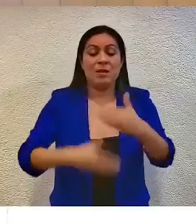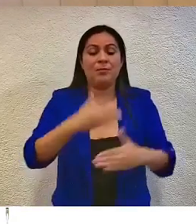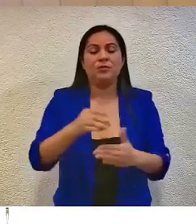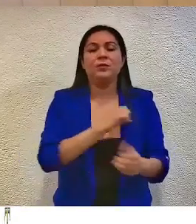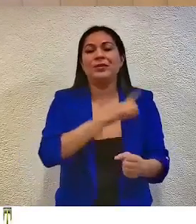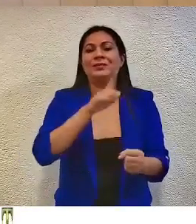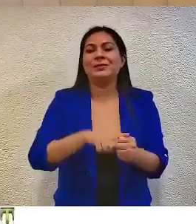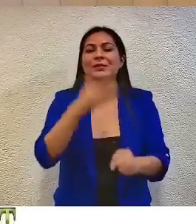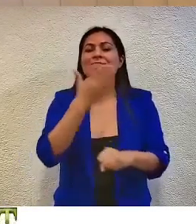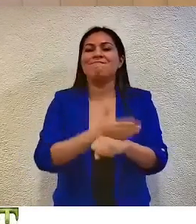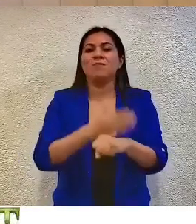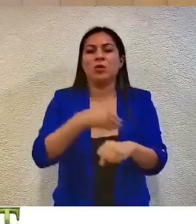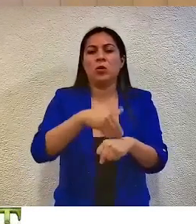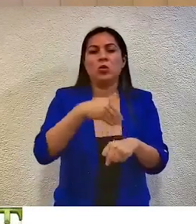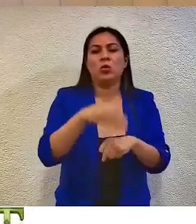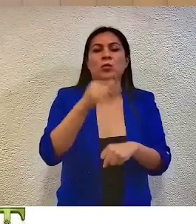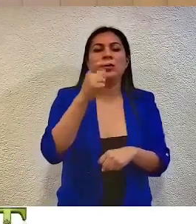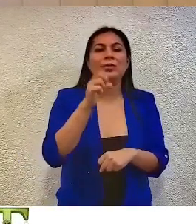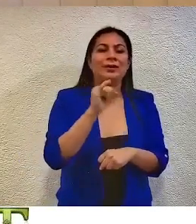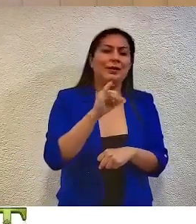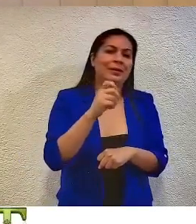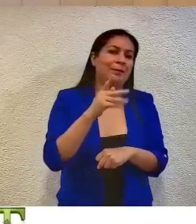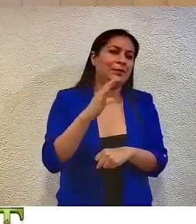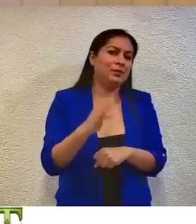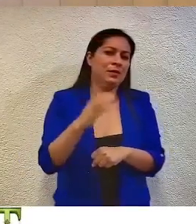especial sancionador con número de expediente